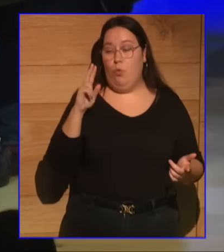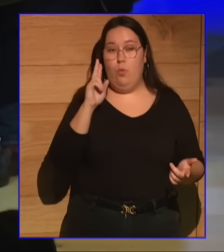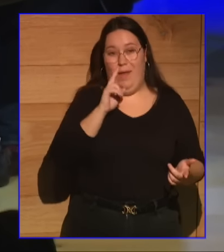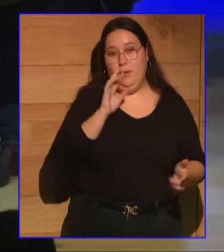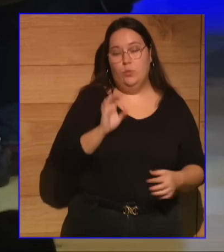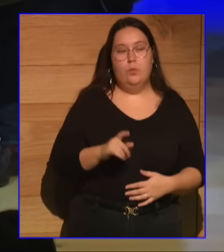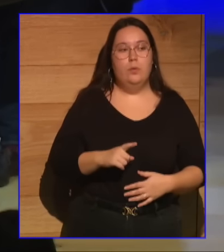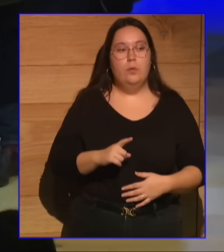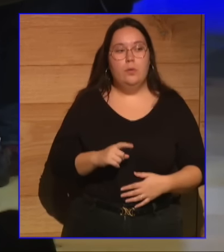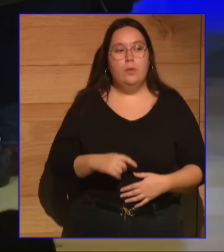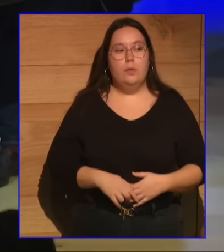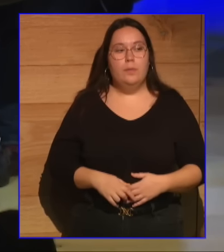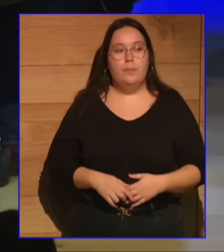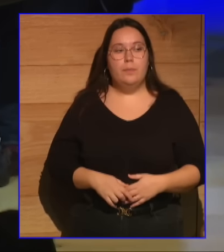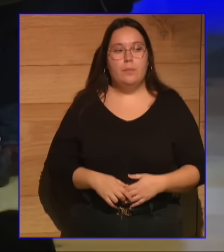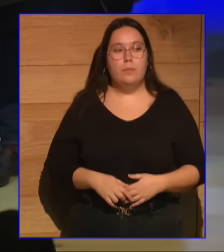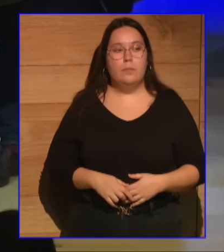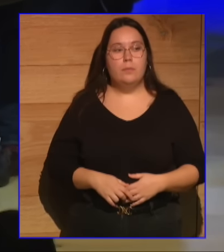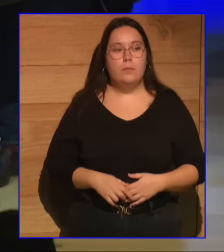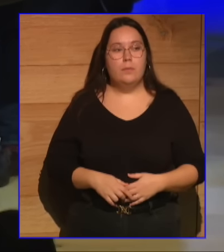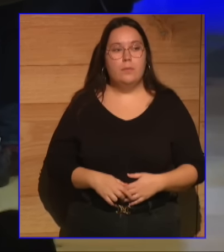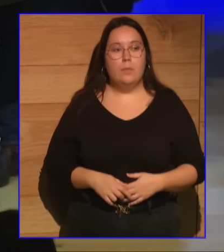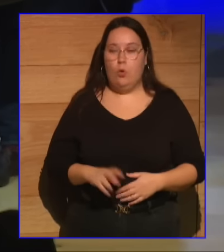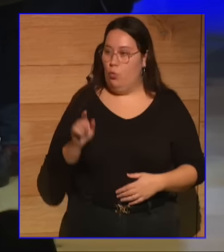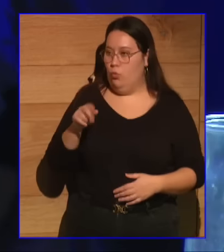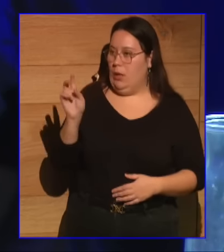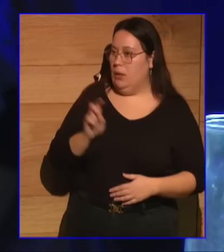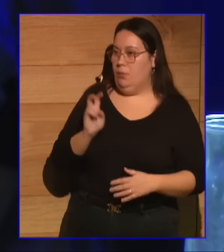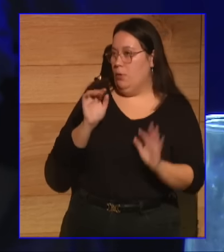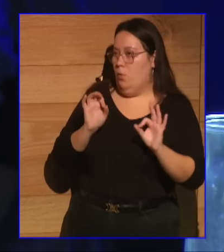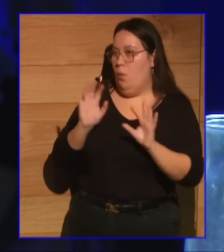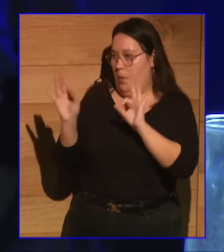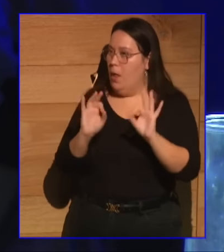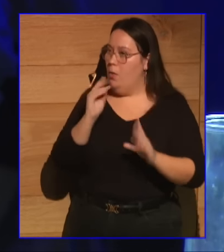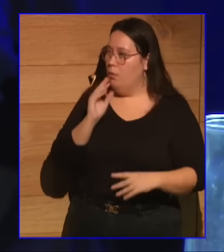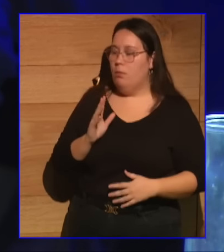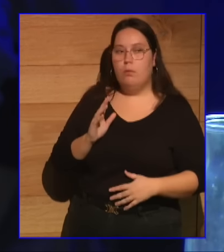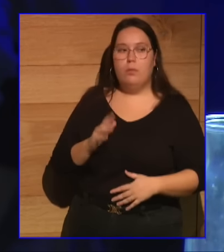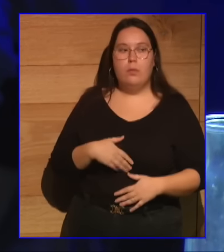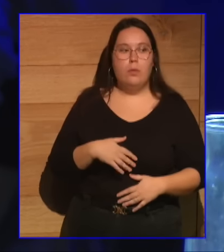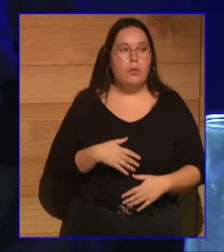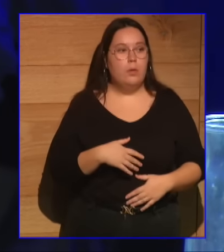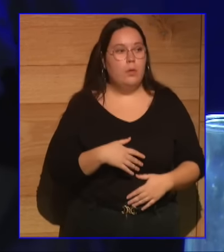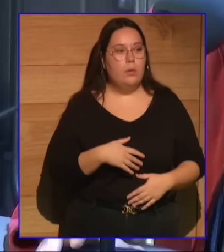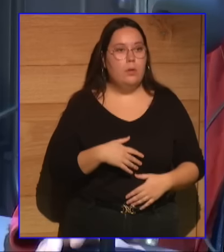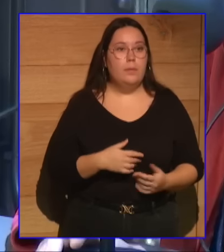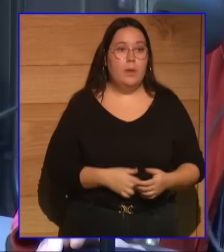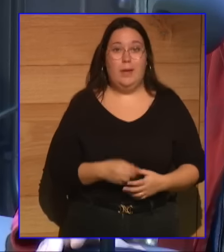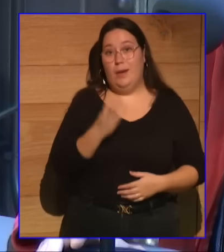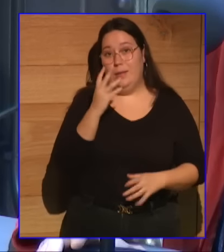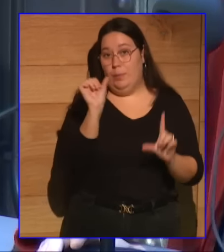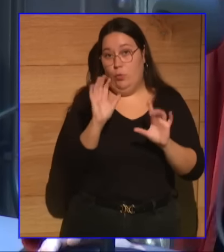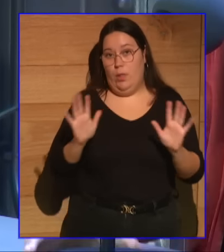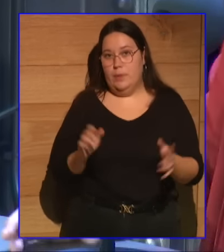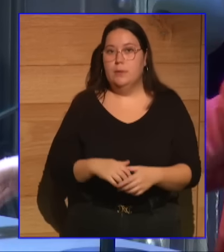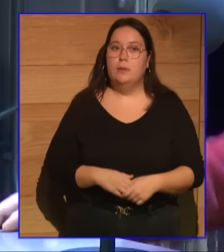poco, y hay un cuando él se... Ha venido a tope este programa, Javi. Bueno, no tiene nada que hacer. Por otro lado, eran 3 películas,